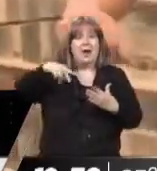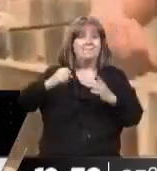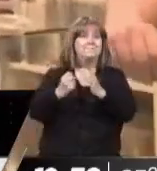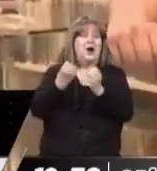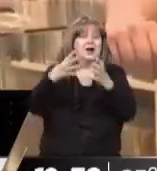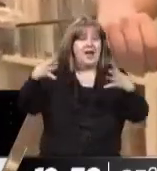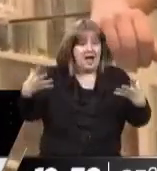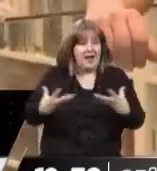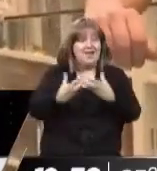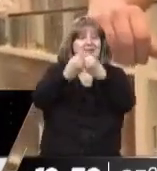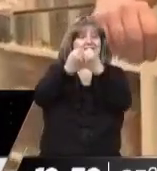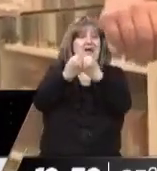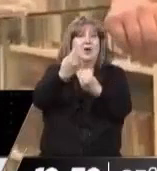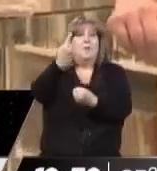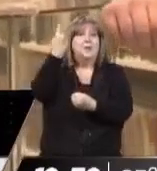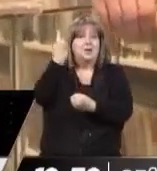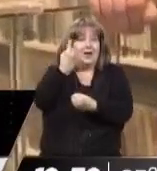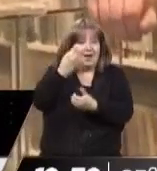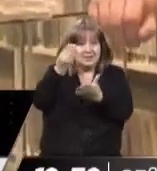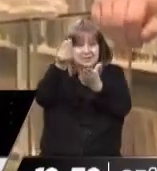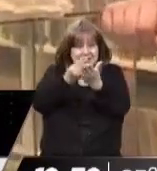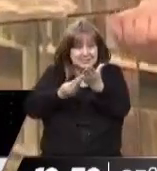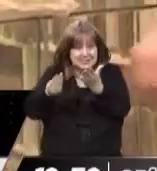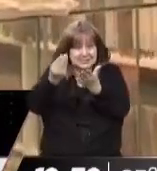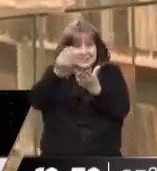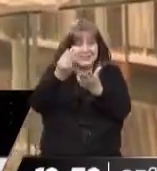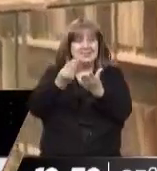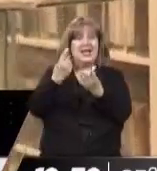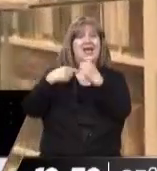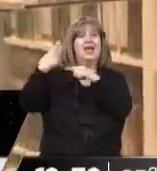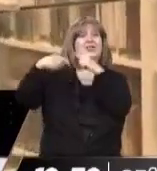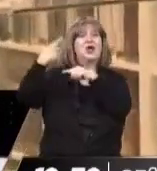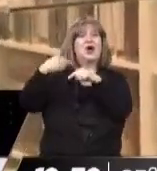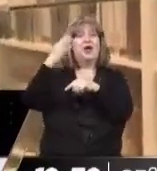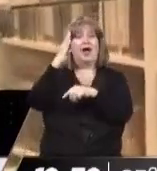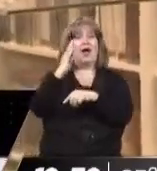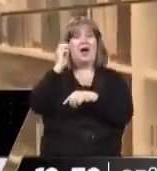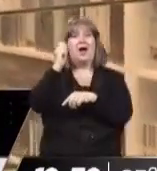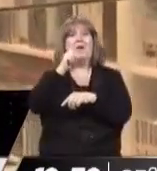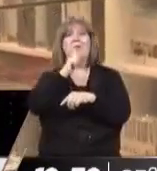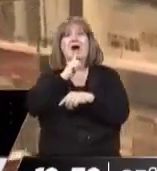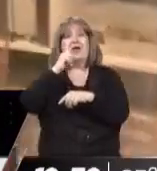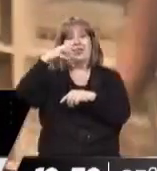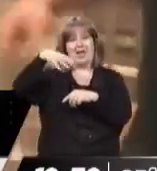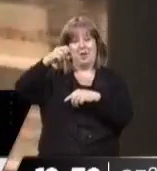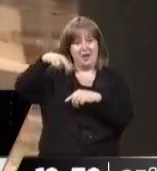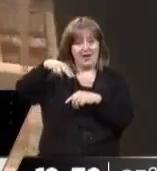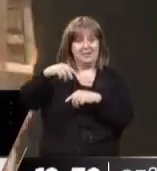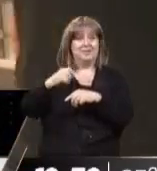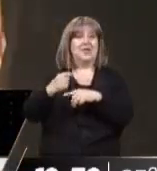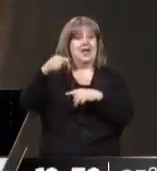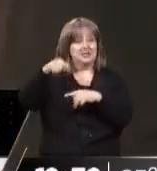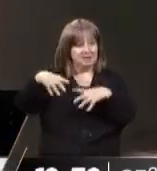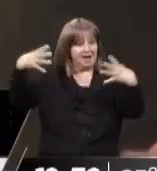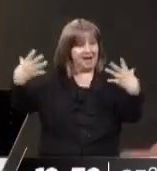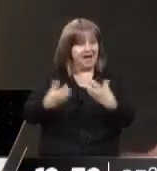Batman. Y vinimos a una casa de cómic y nos encanta porque todo tiene que ver con eso. Todo yo que tiene soy que ver nuevo, con Batman. Todo me gusta. Y Enzo,